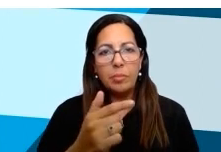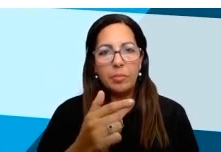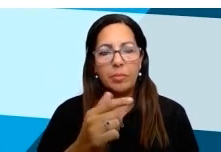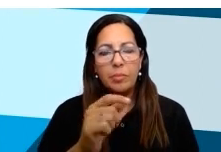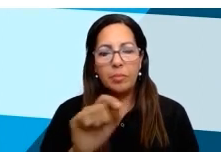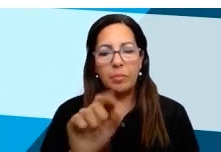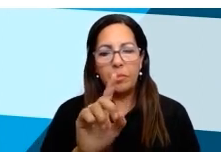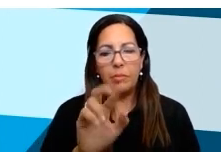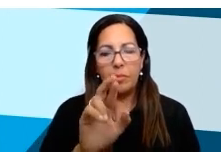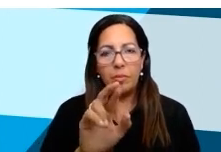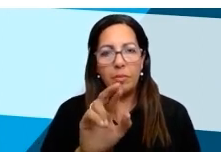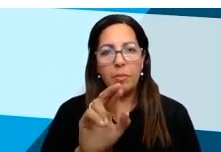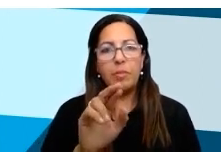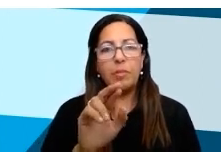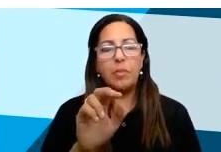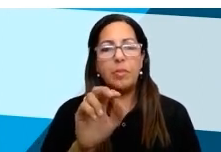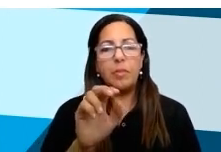www.cdbg-dr.pr.gov.